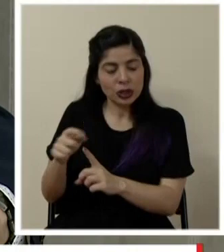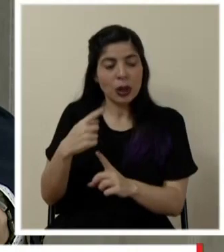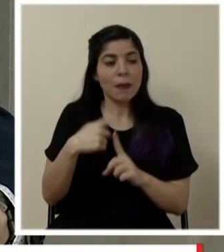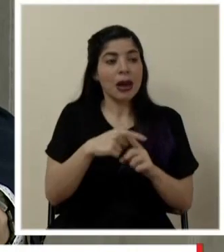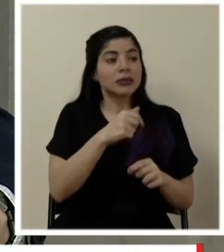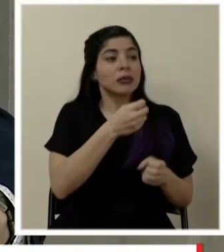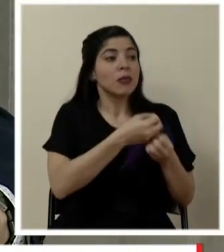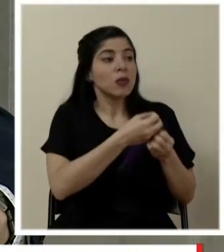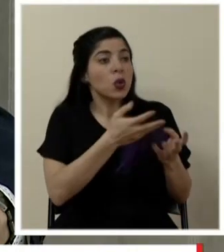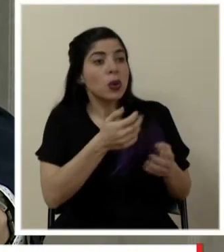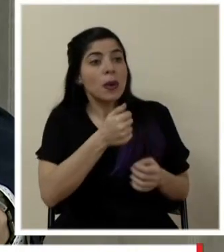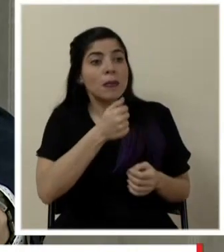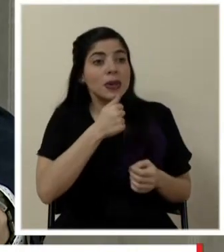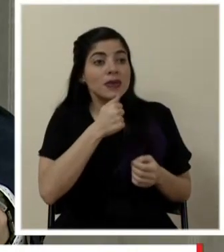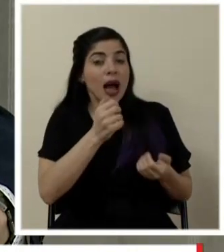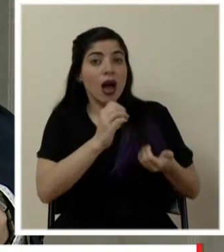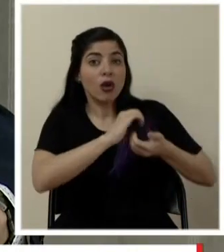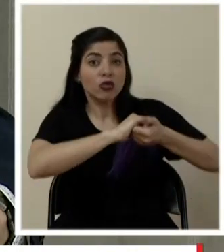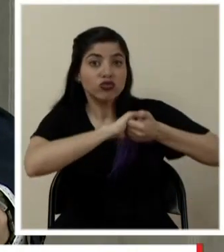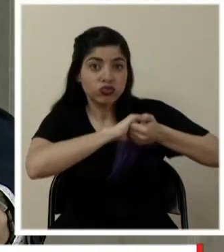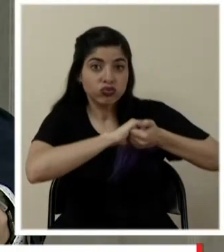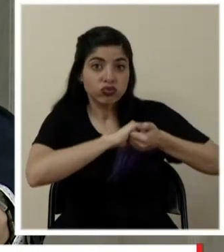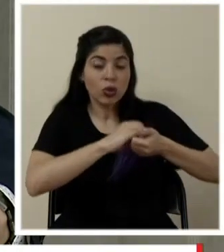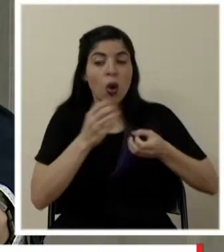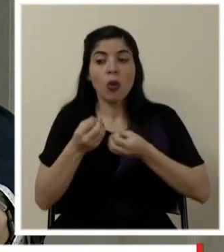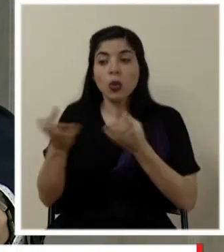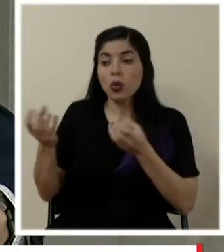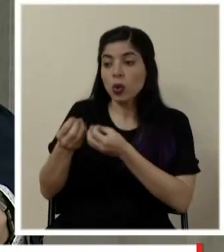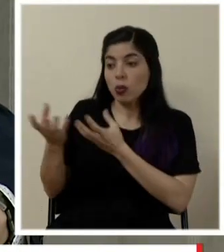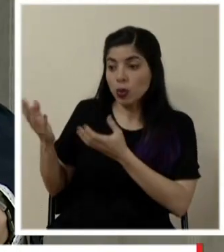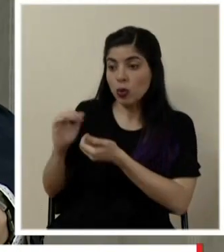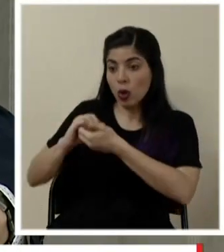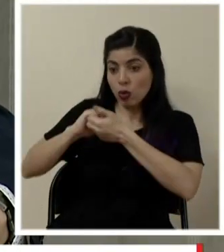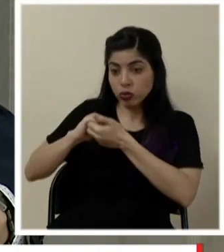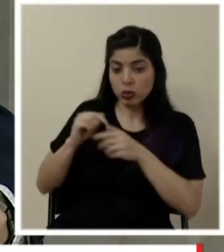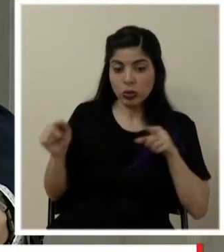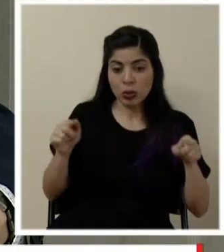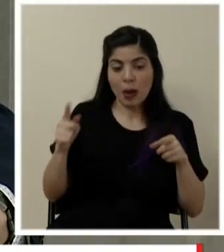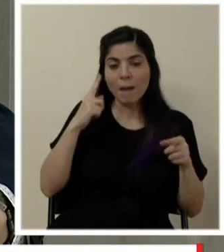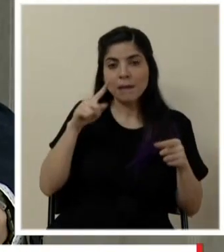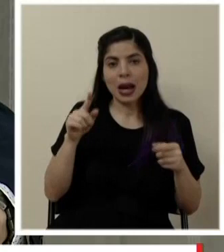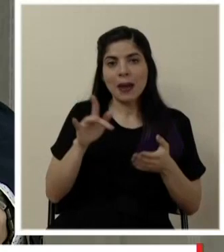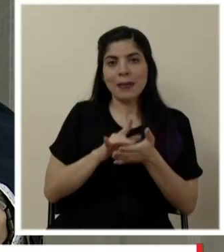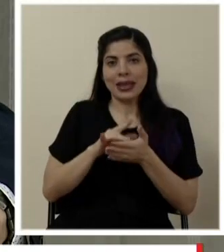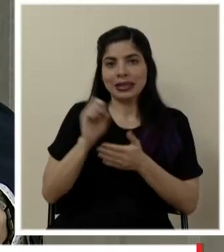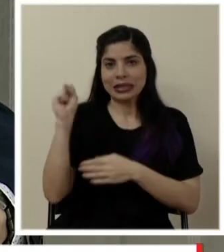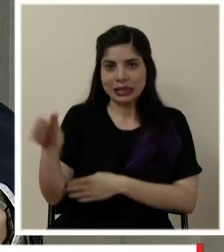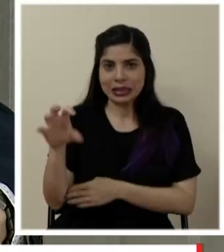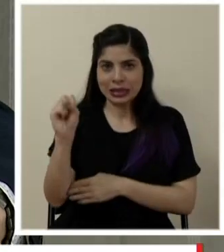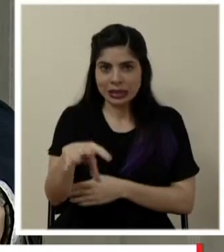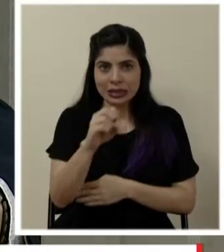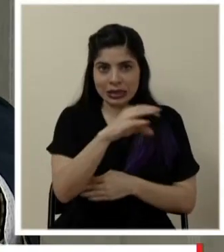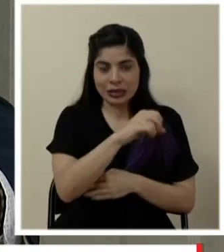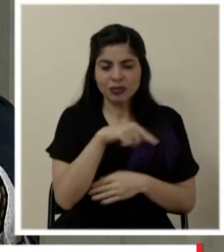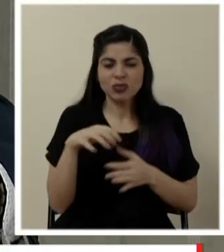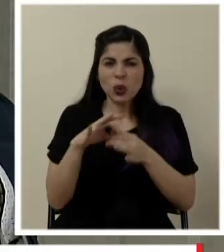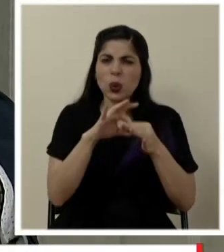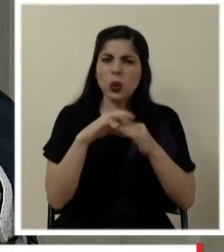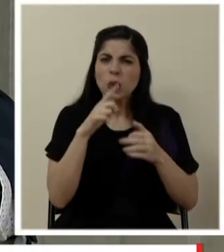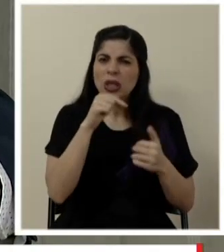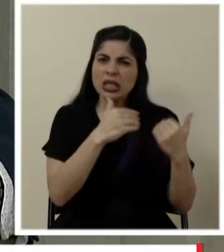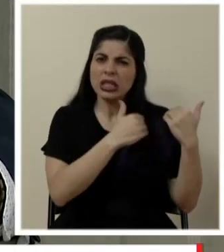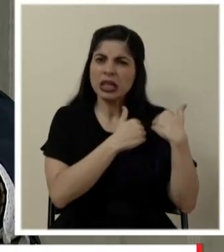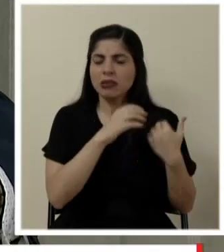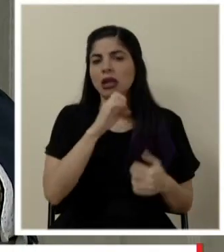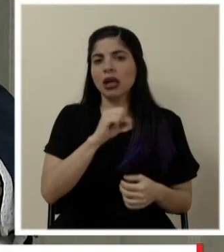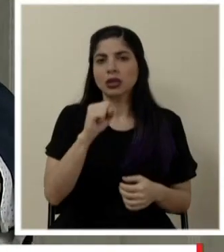alianzas público-privadas también que tenemos y público-público para llevar medicamentos, coordinado y liderado por la Caja Costarricense